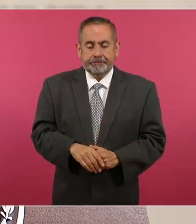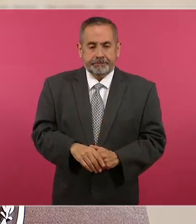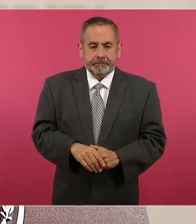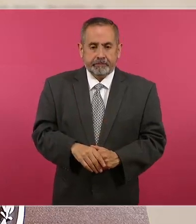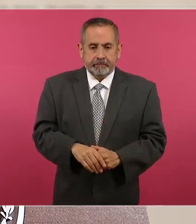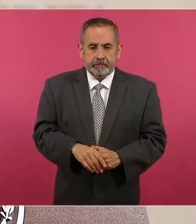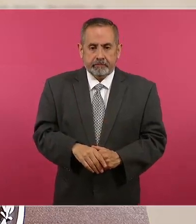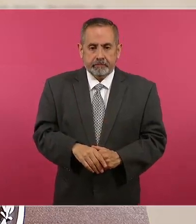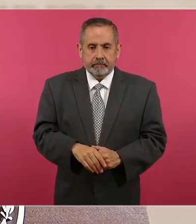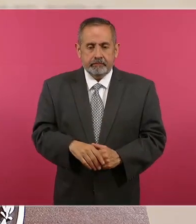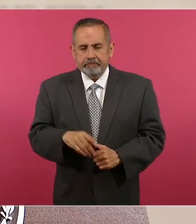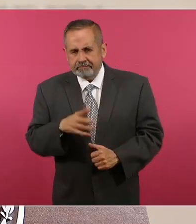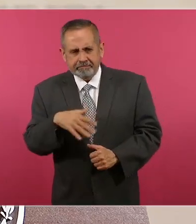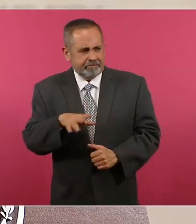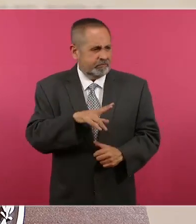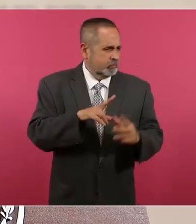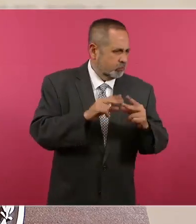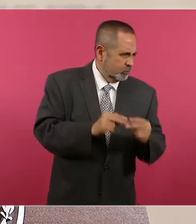no encontraban, o